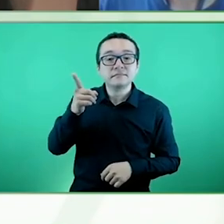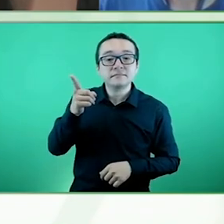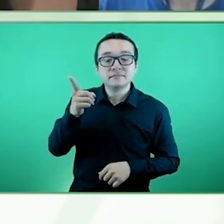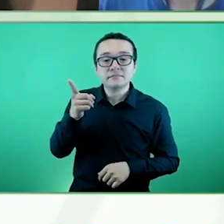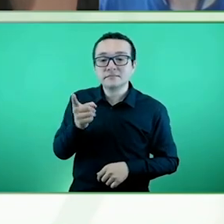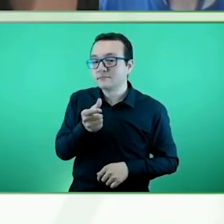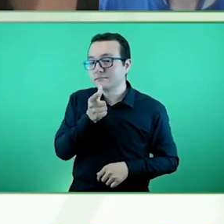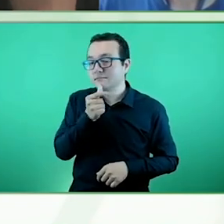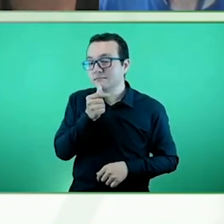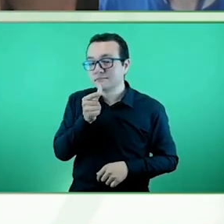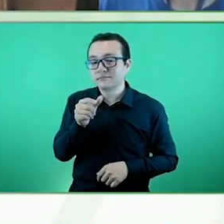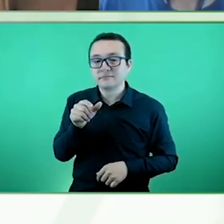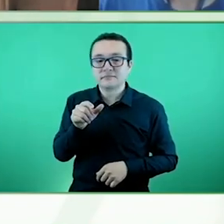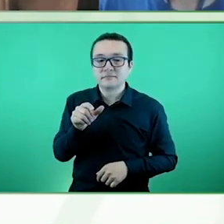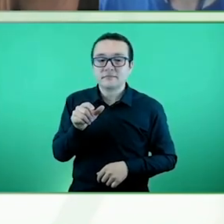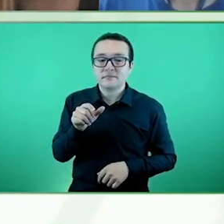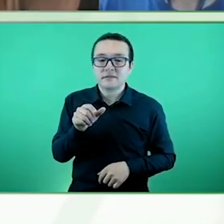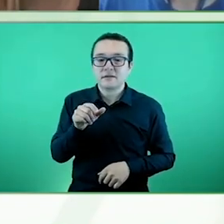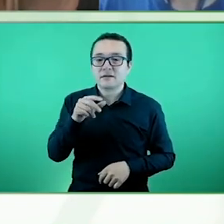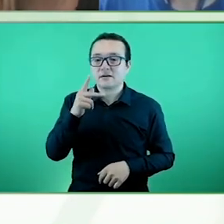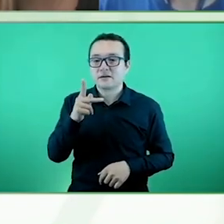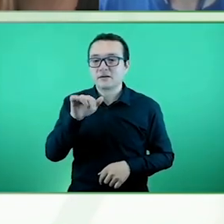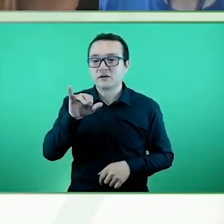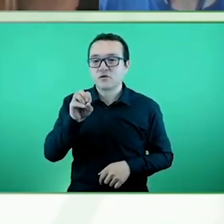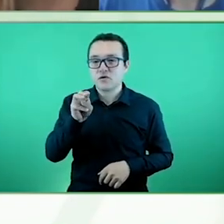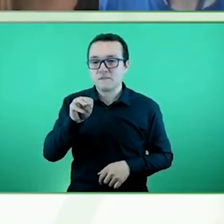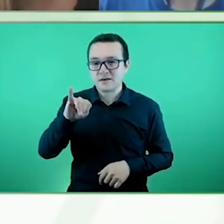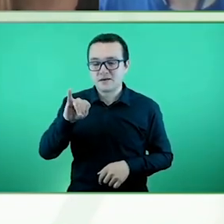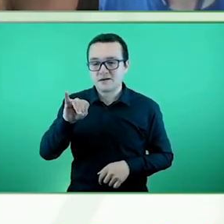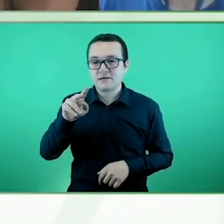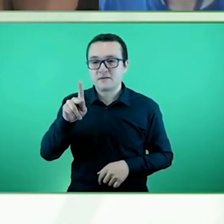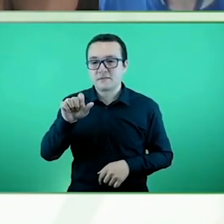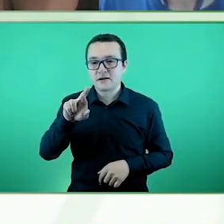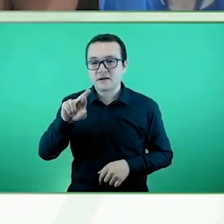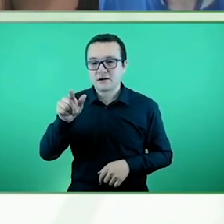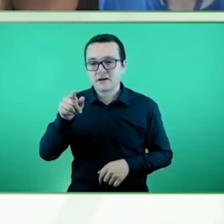Kiomi Parraga, de Sense Internacional Perú.